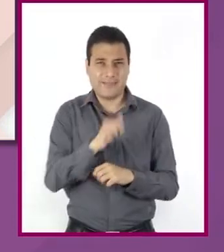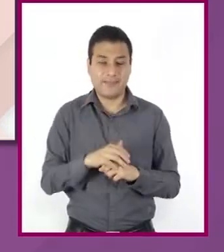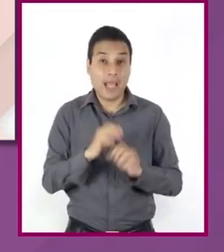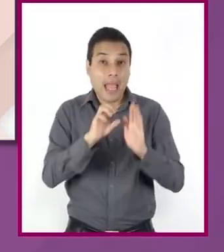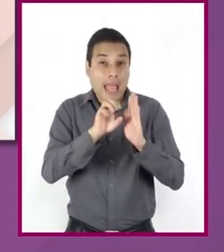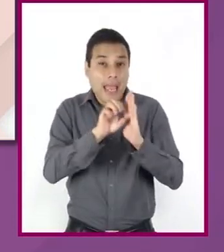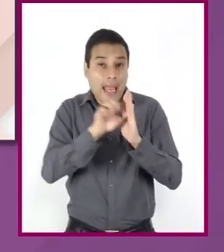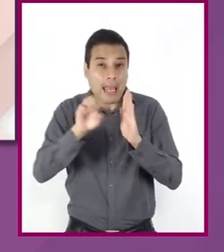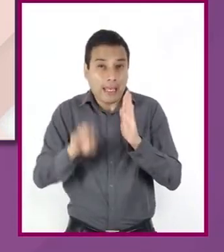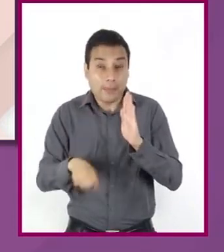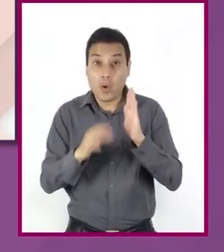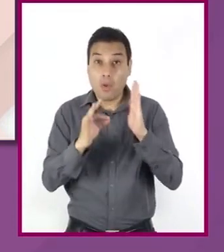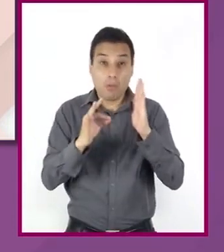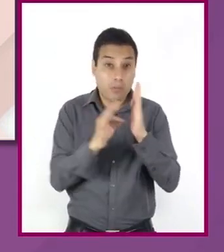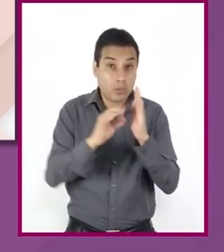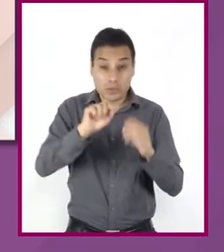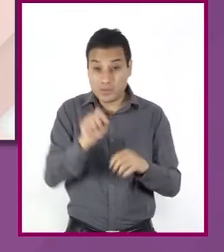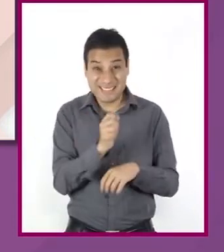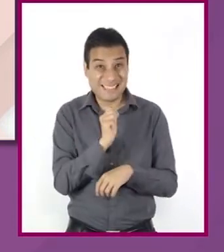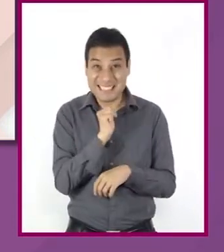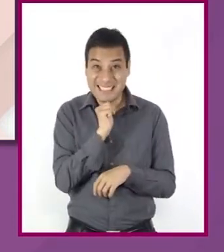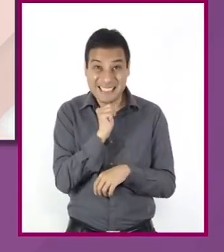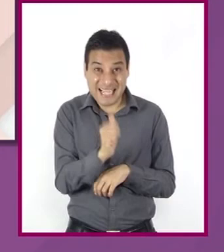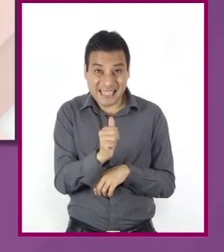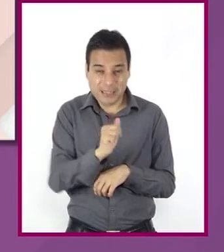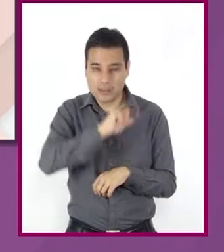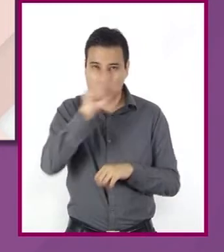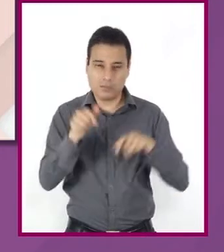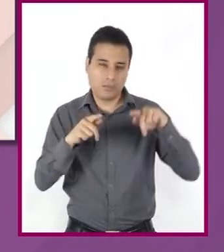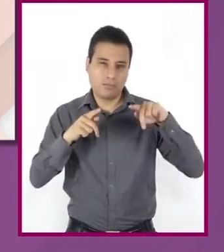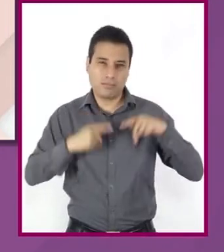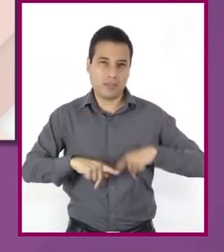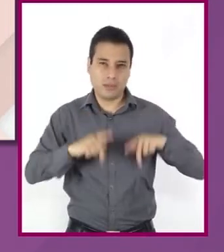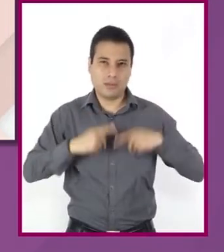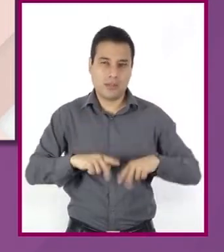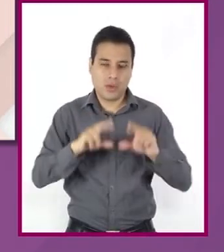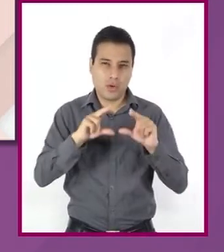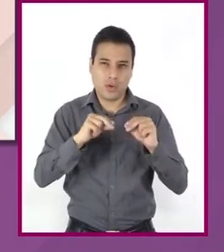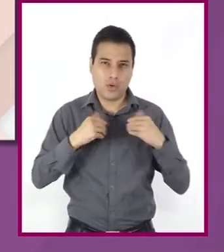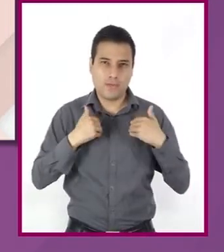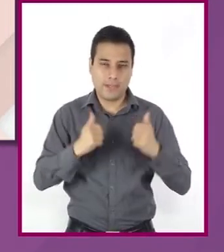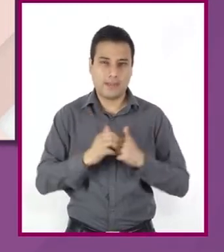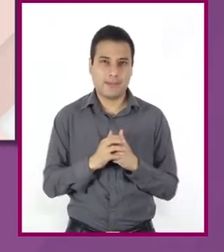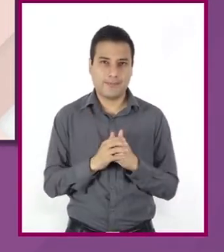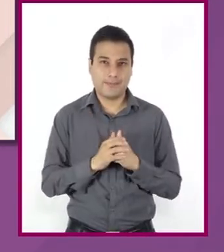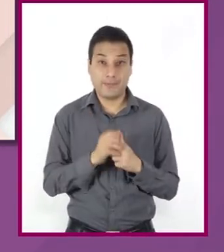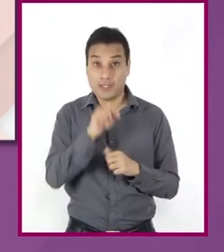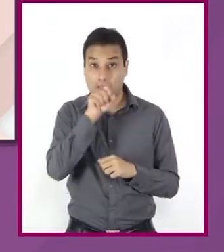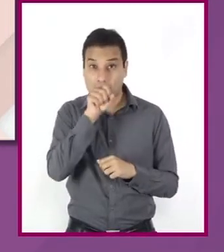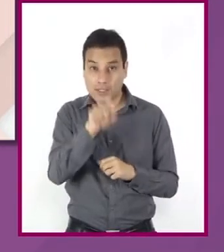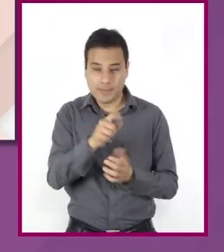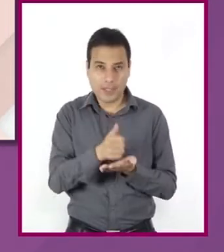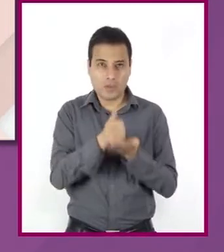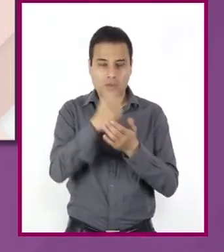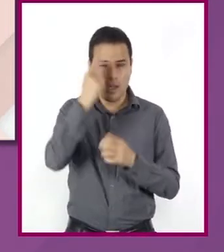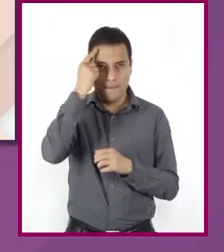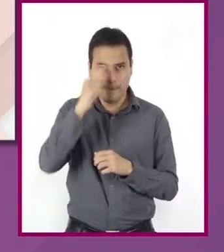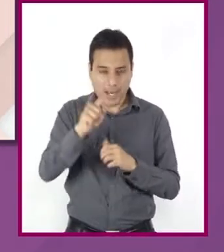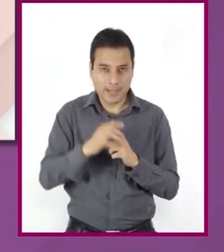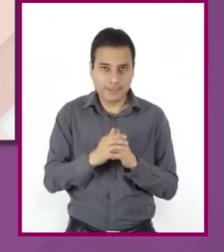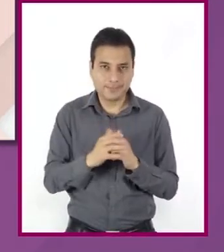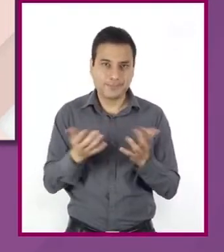empleo, podrían tener otras interpretaciones. Señalar el carácter especial de ciertos fragmentos de texto,